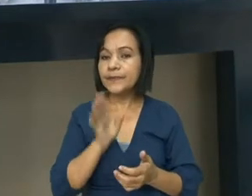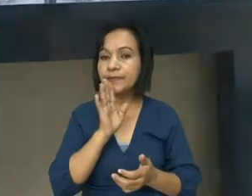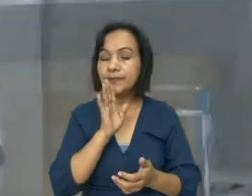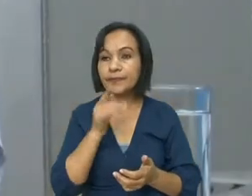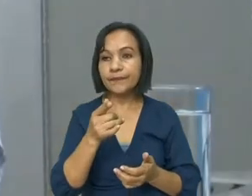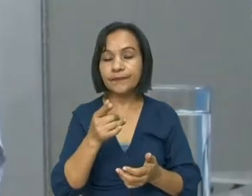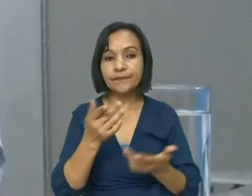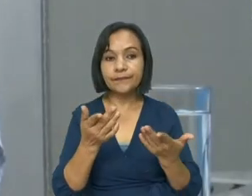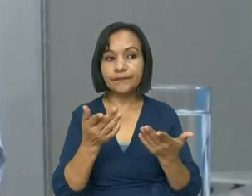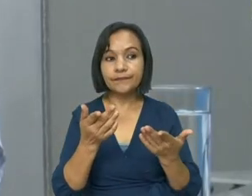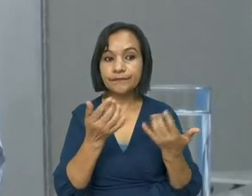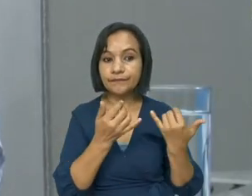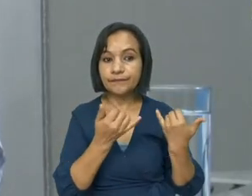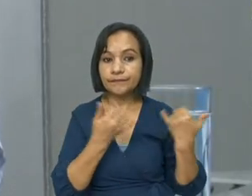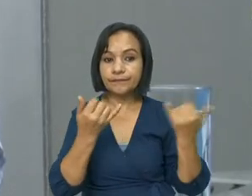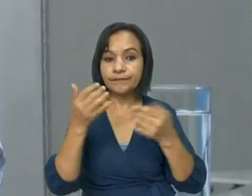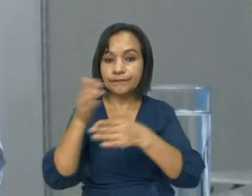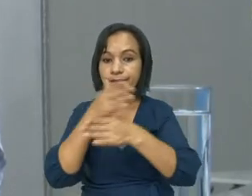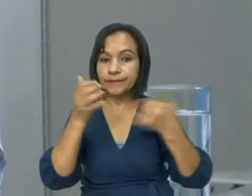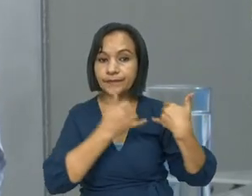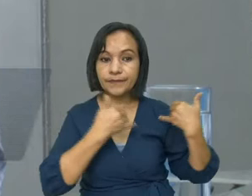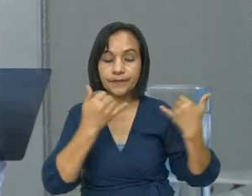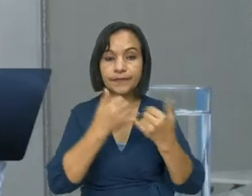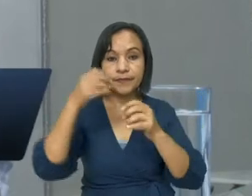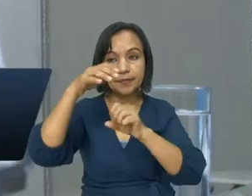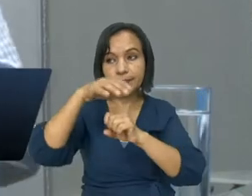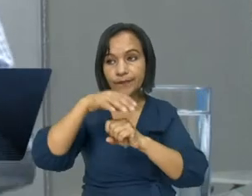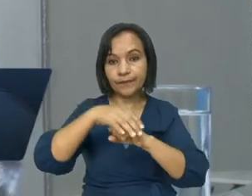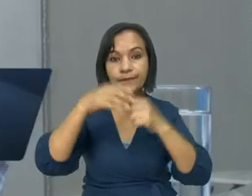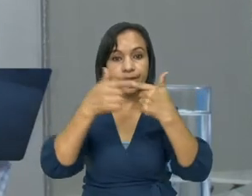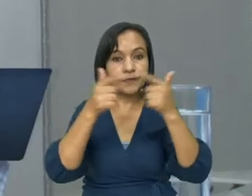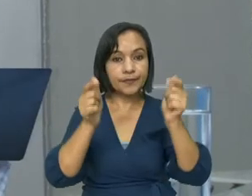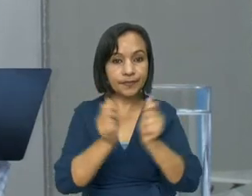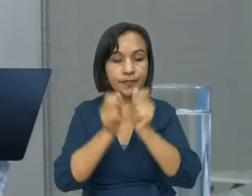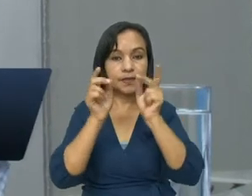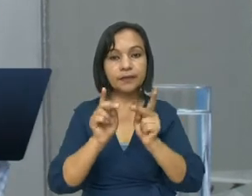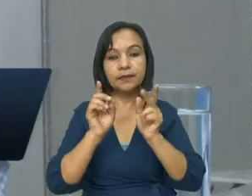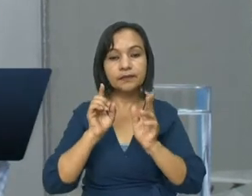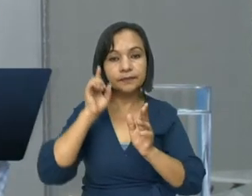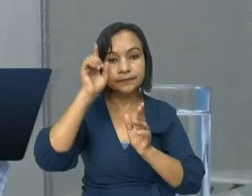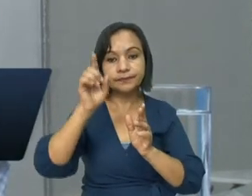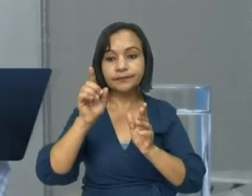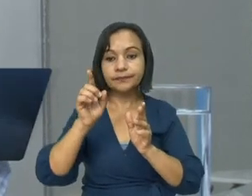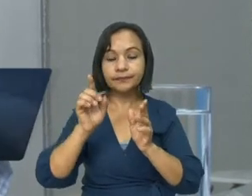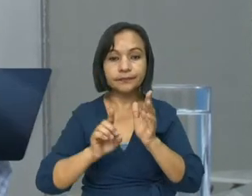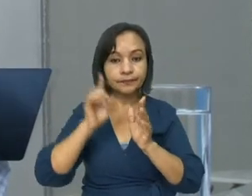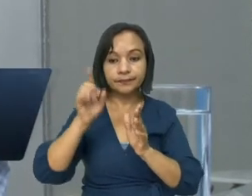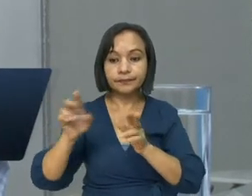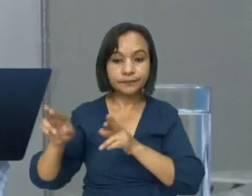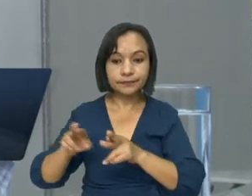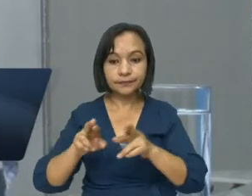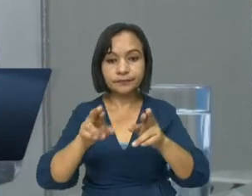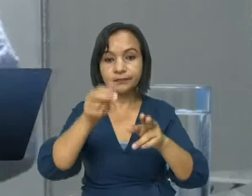esa instancia interinstitucional, que es una comisión para el desarrollo del recurso hídrico, es